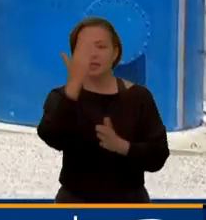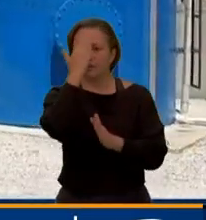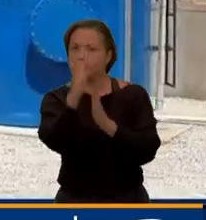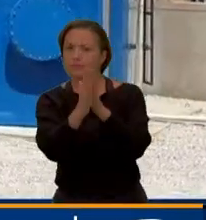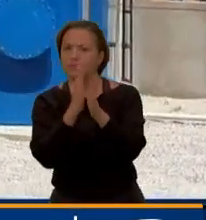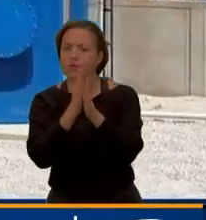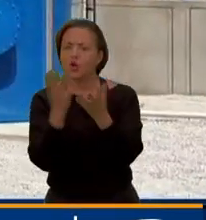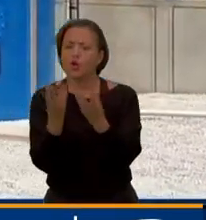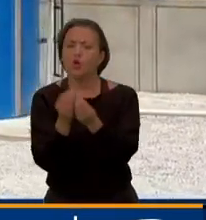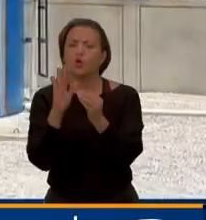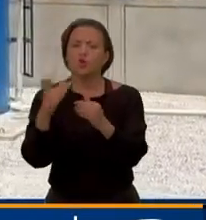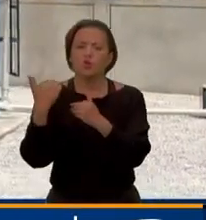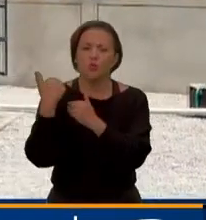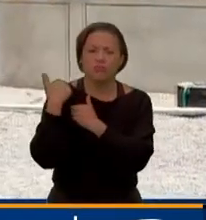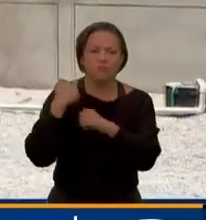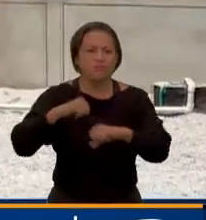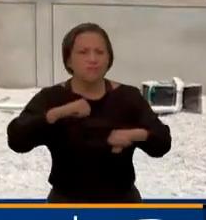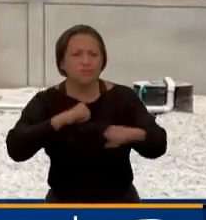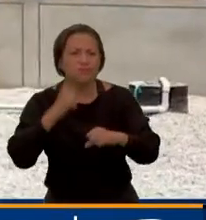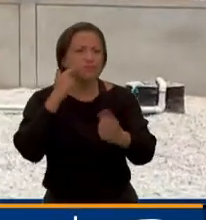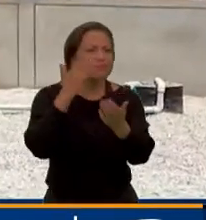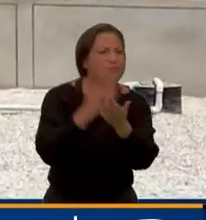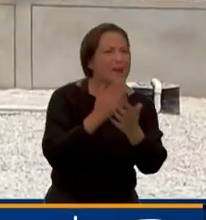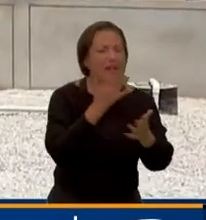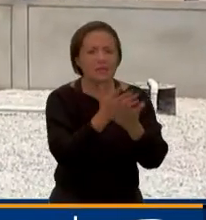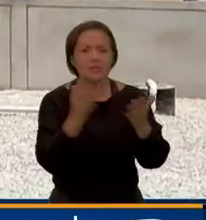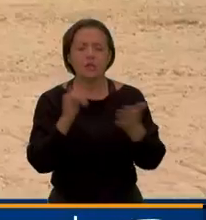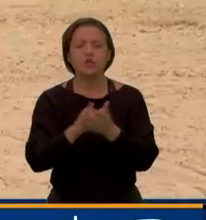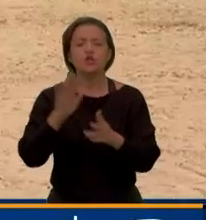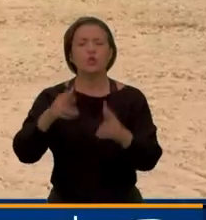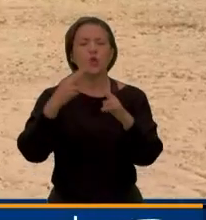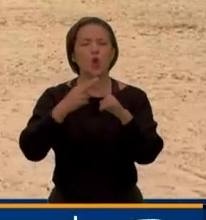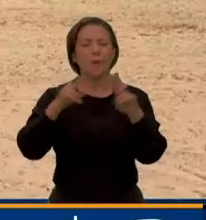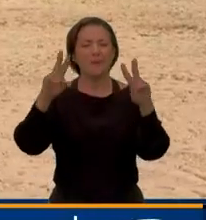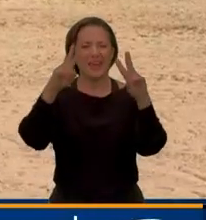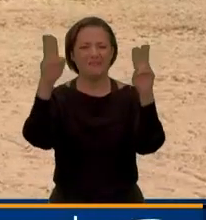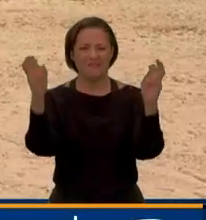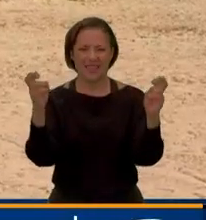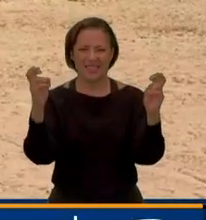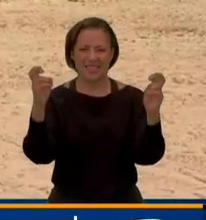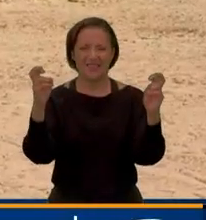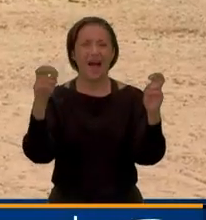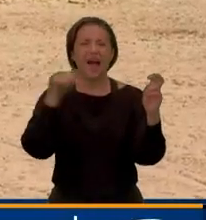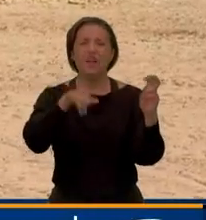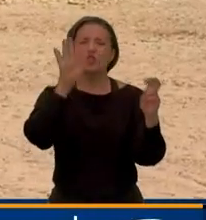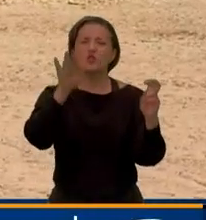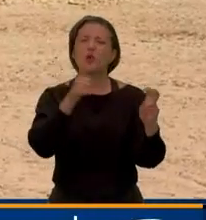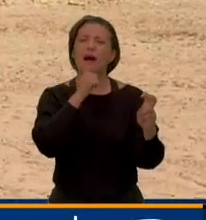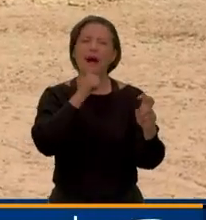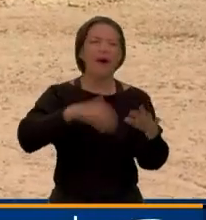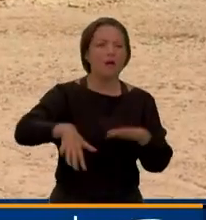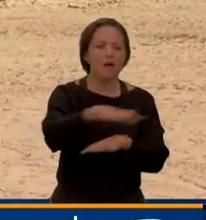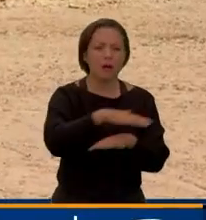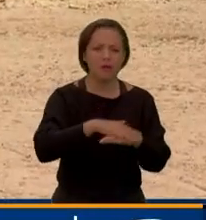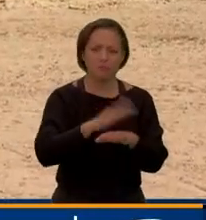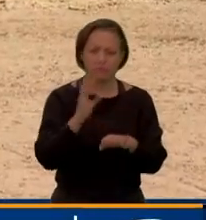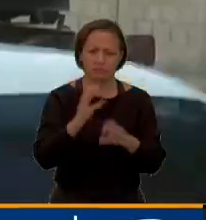riesgo como el Festival por el Agua en La Guajira, inició con carrotanques vacíos y toda una polémica.